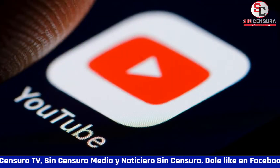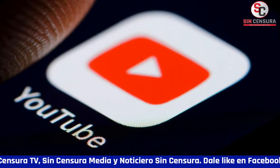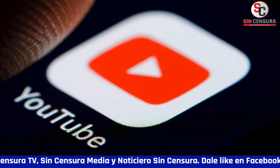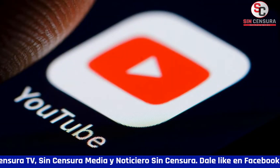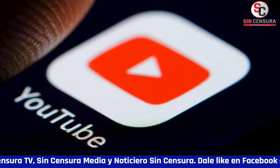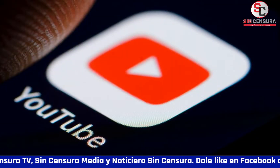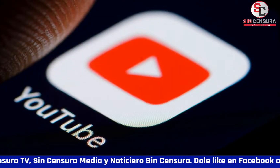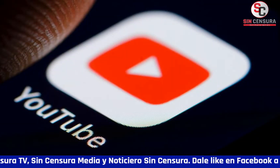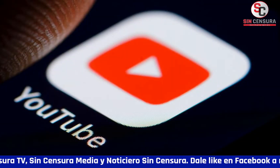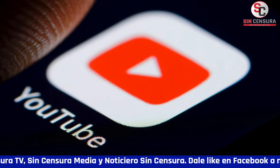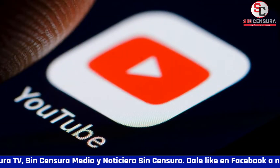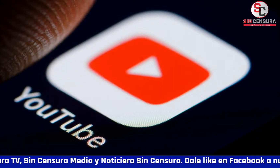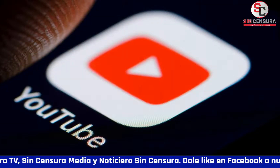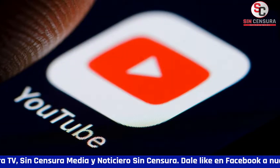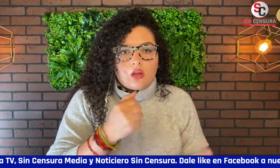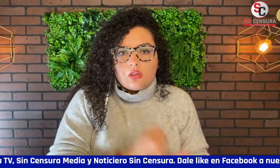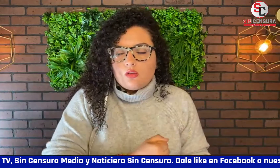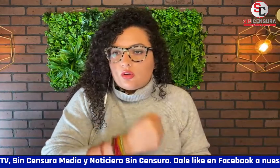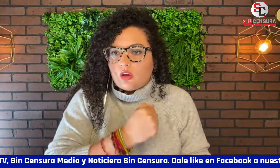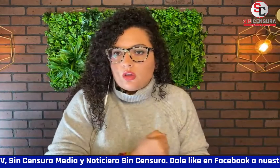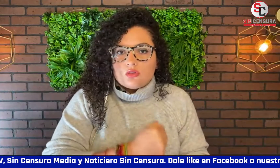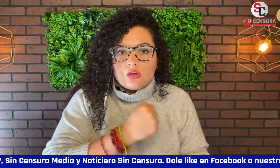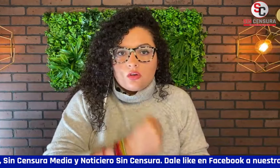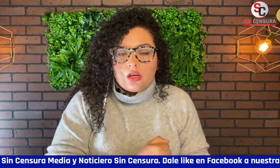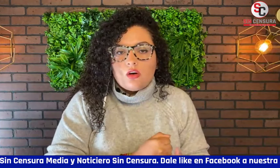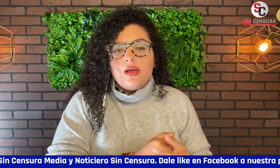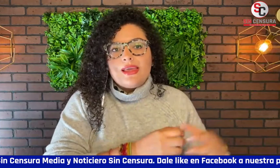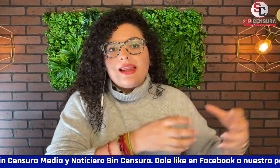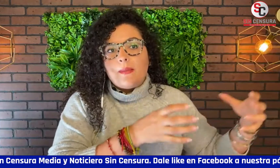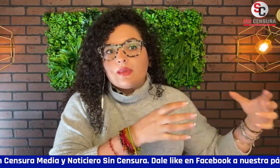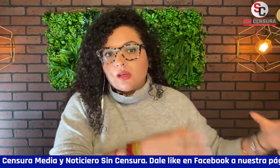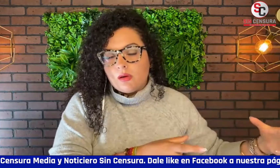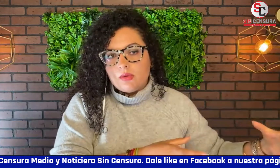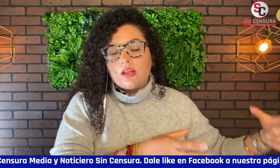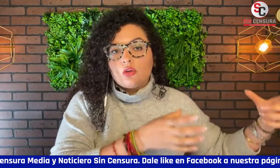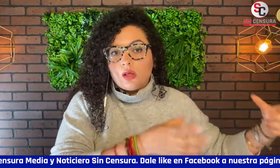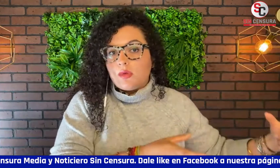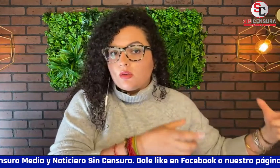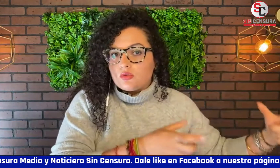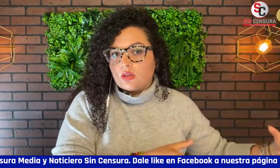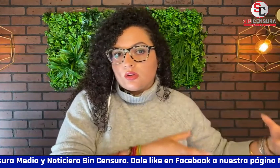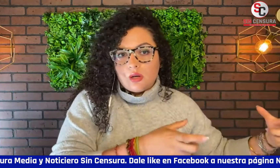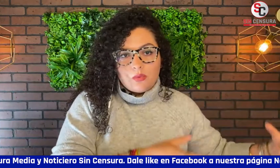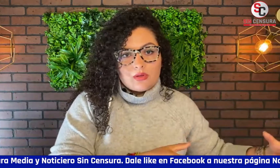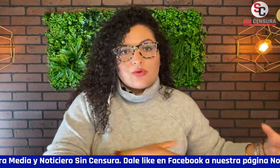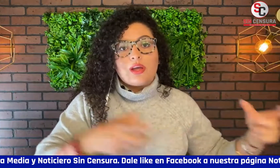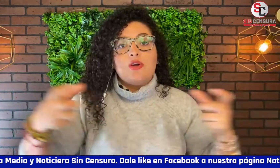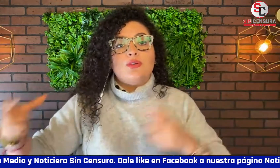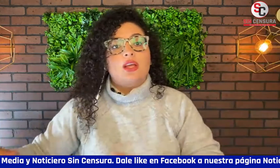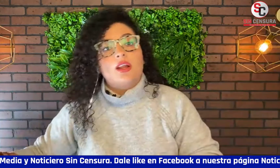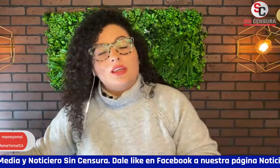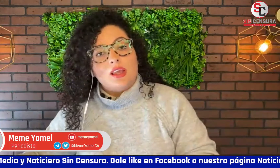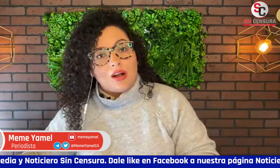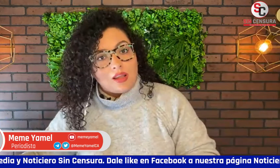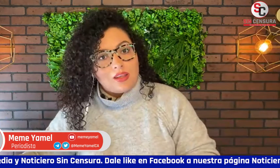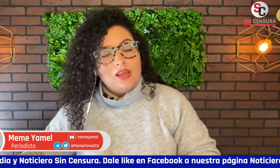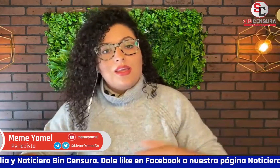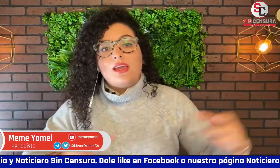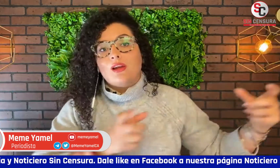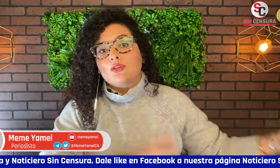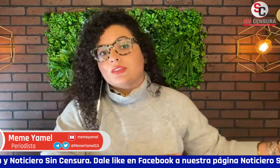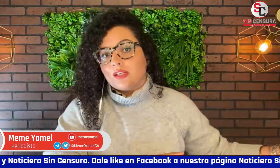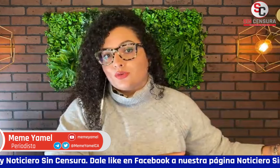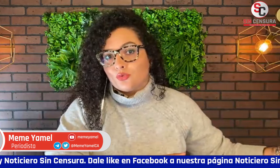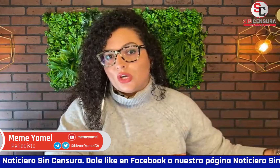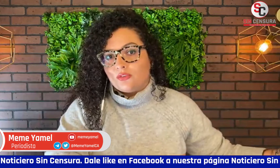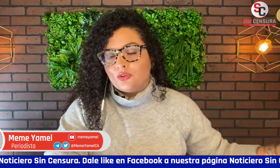siguen cerrados a es lo que yo digo, es lo que yo digo, es lo que yo digo, y lamentablemente todavía hay un sector de la población que no tiene internet